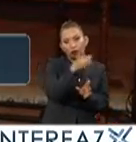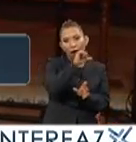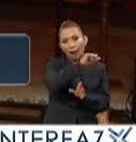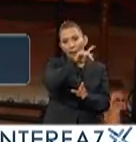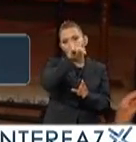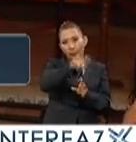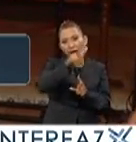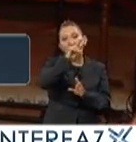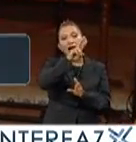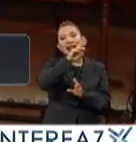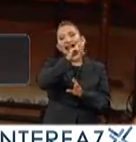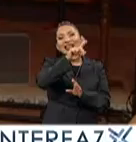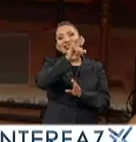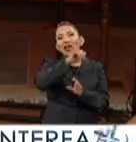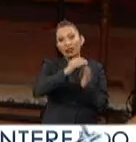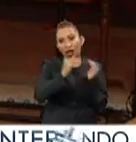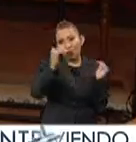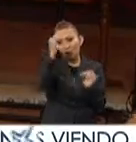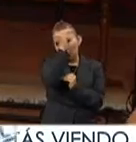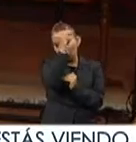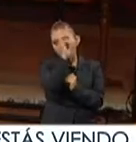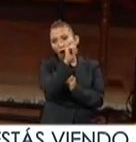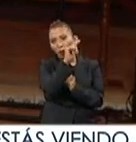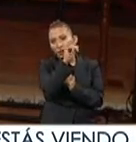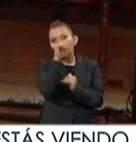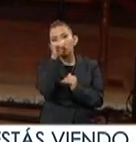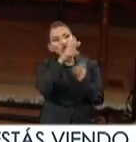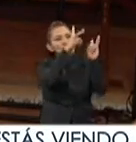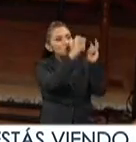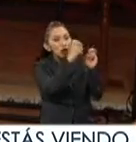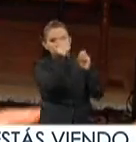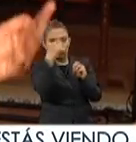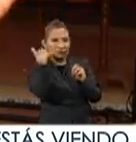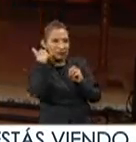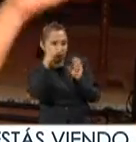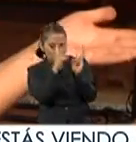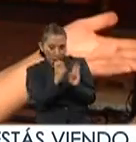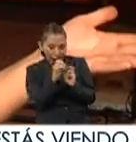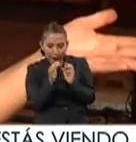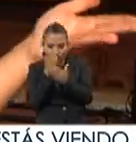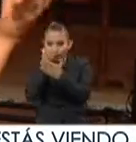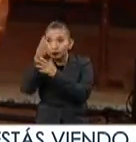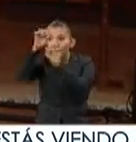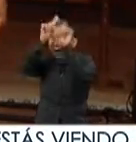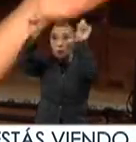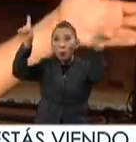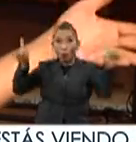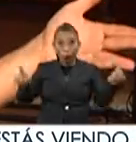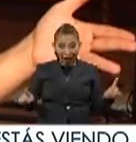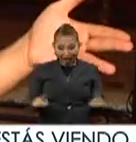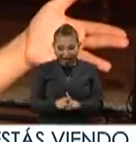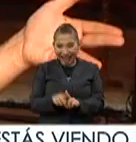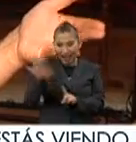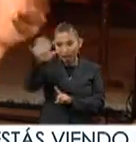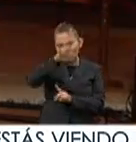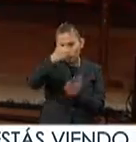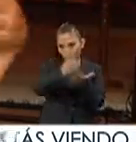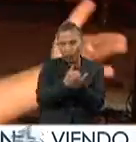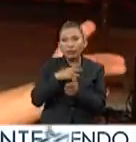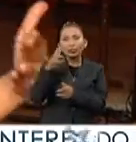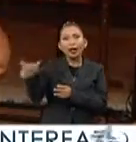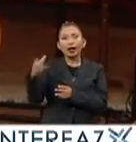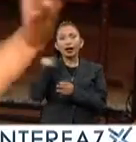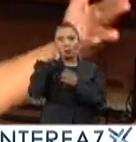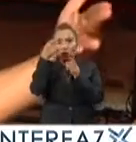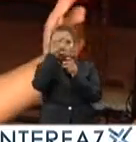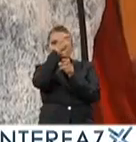aplicación de realidad aumentada, la cual tú descargabas a tu celular, llegabas a un mural que está en un medio urbano y te